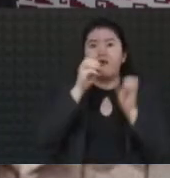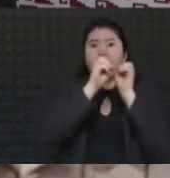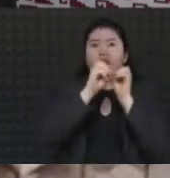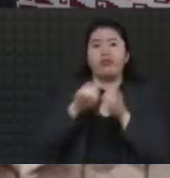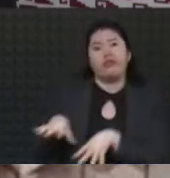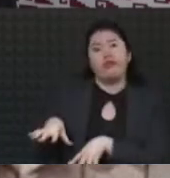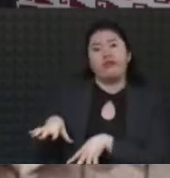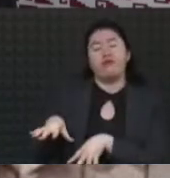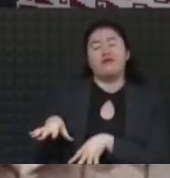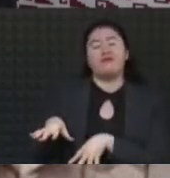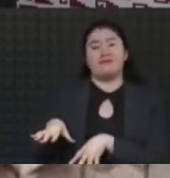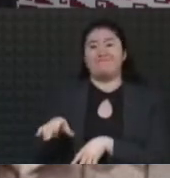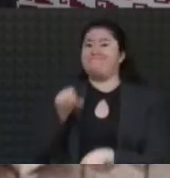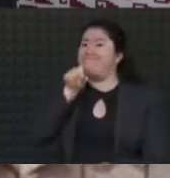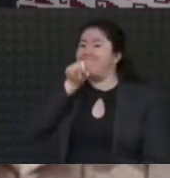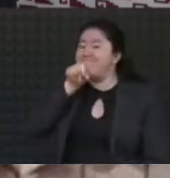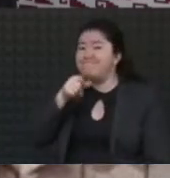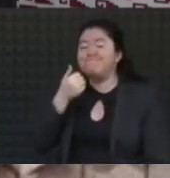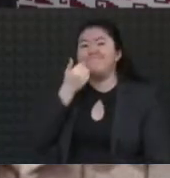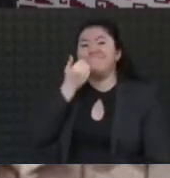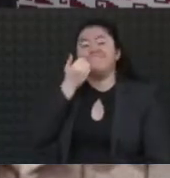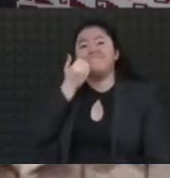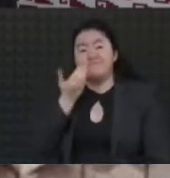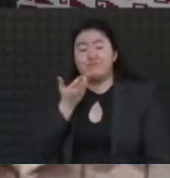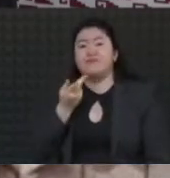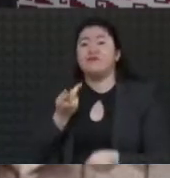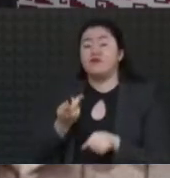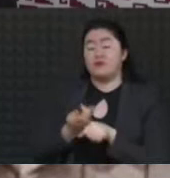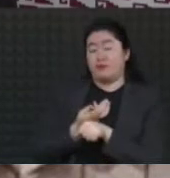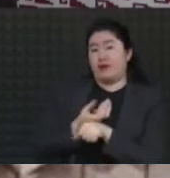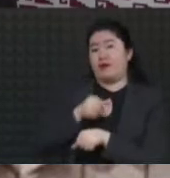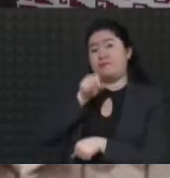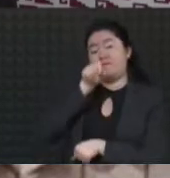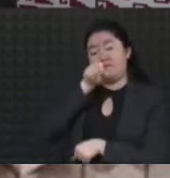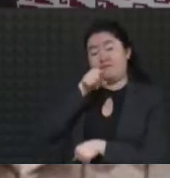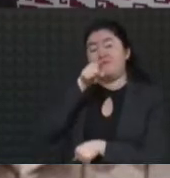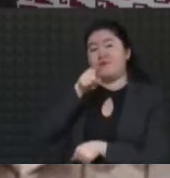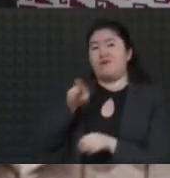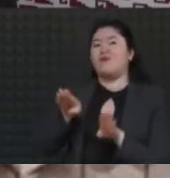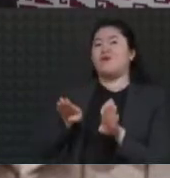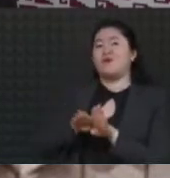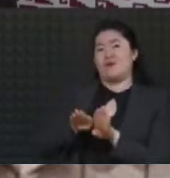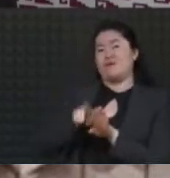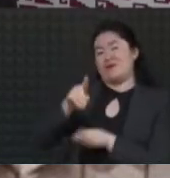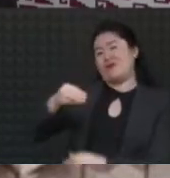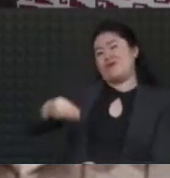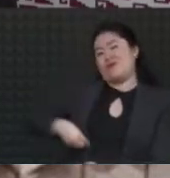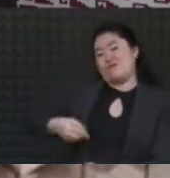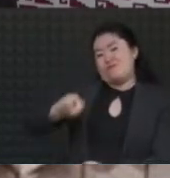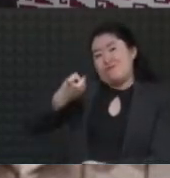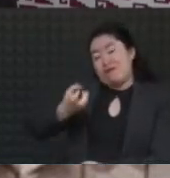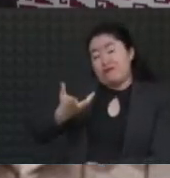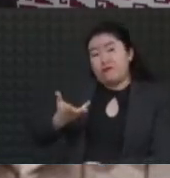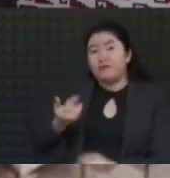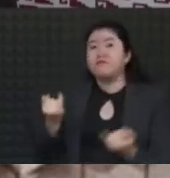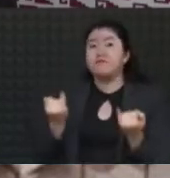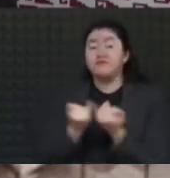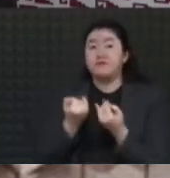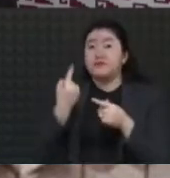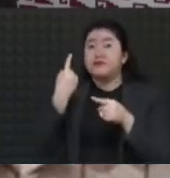Y pues, obviamente quiere responsabilizar tanto a su gobierno como al anterior en las fallas en cuanto al